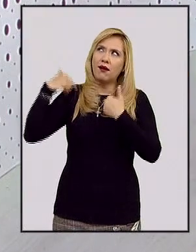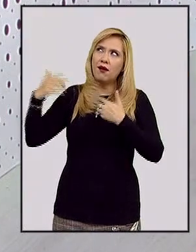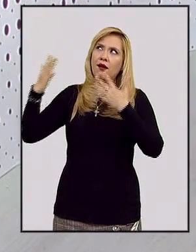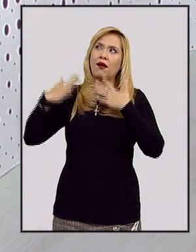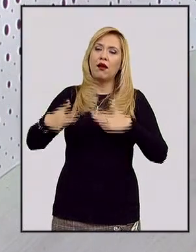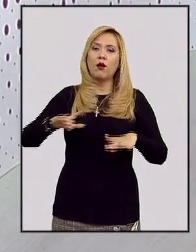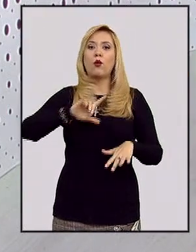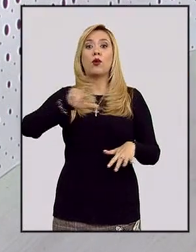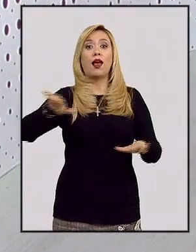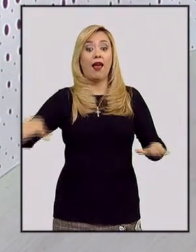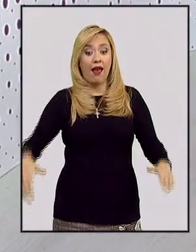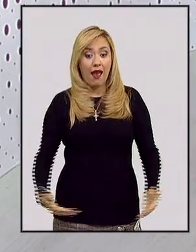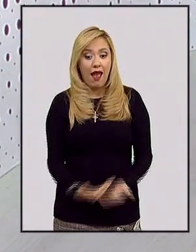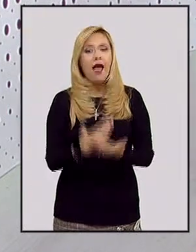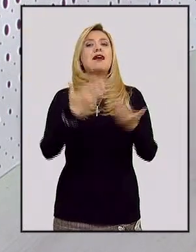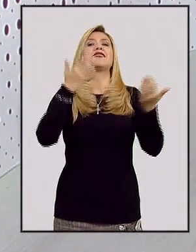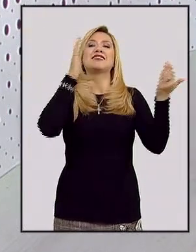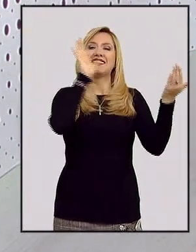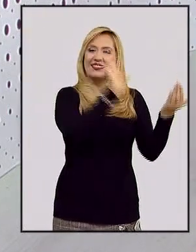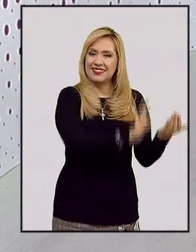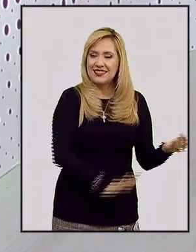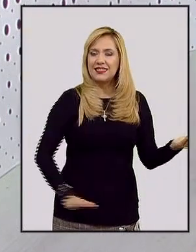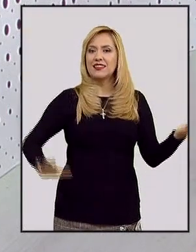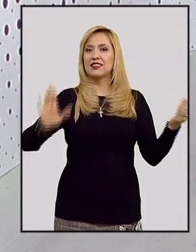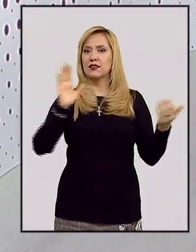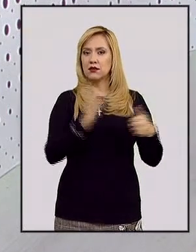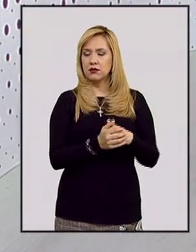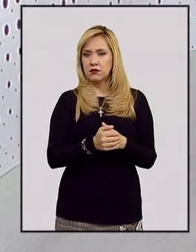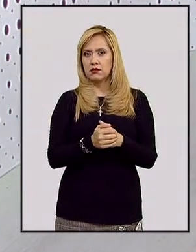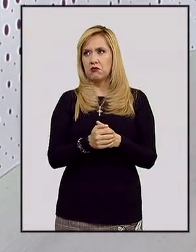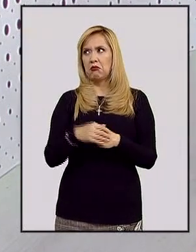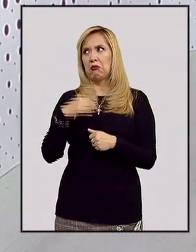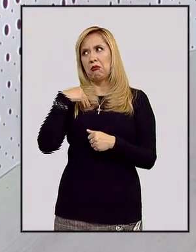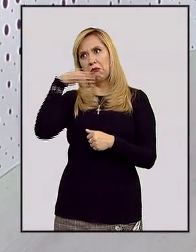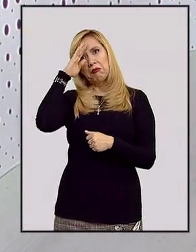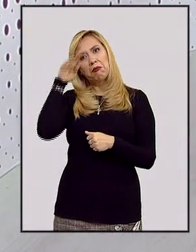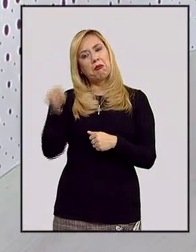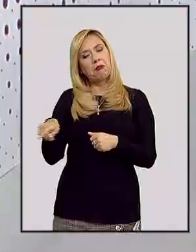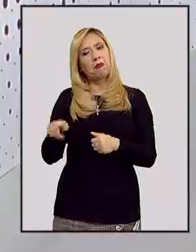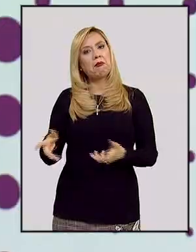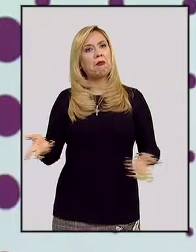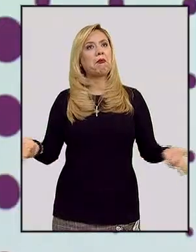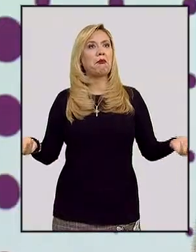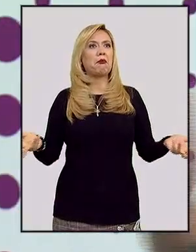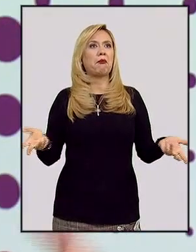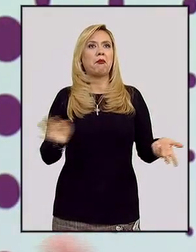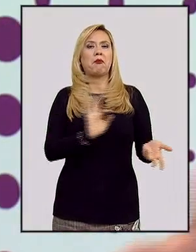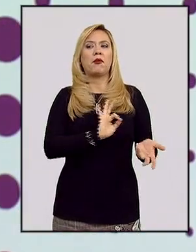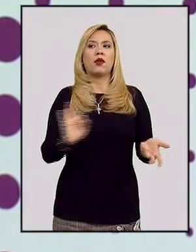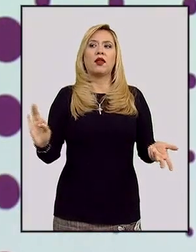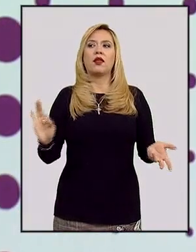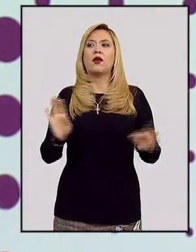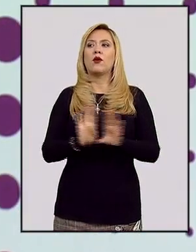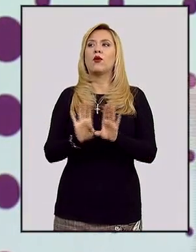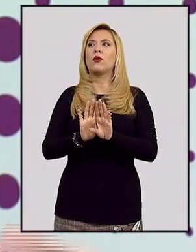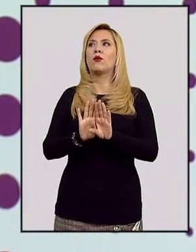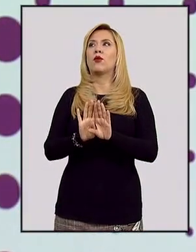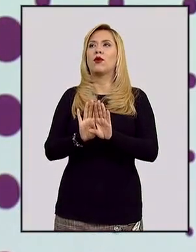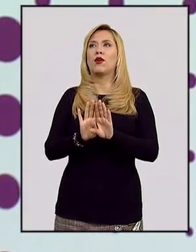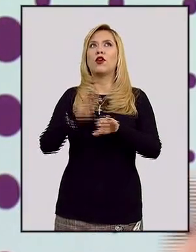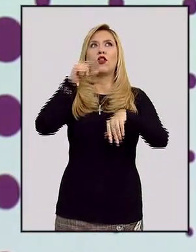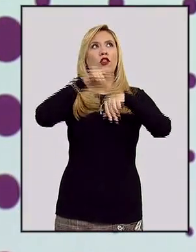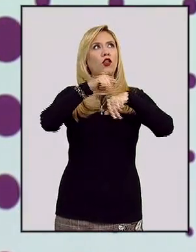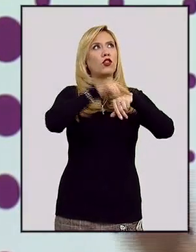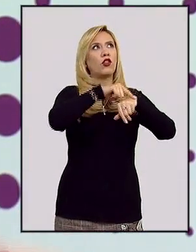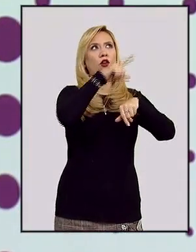inclusive después, ¿no? Y entonces me parece que este es un esquema que nos permite además pues descargar a los